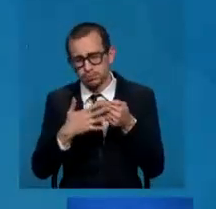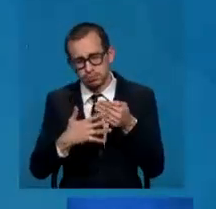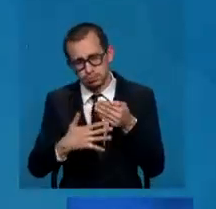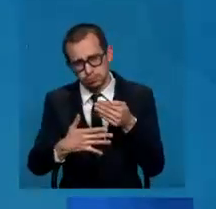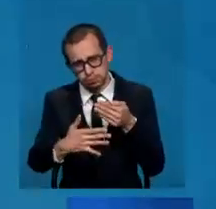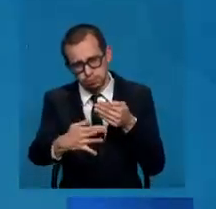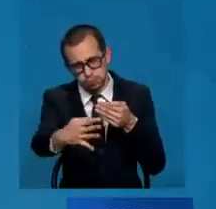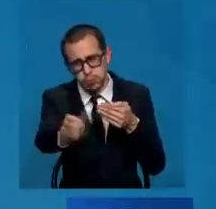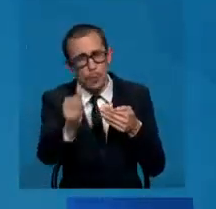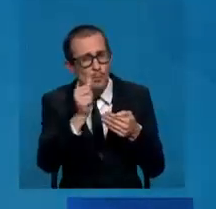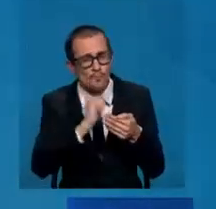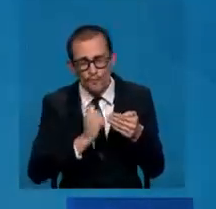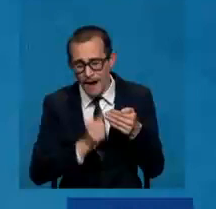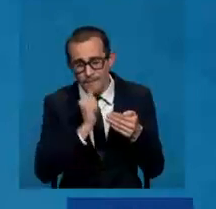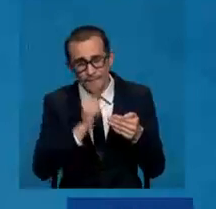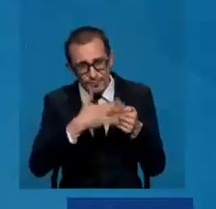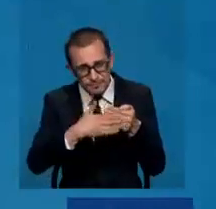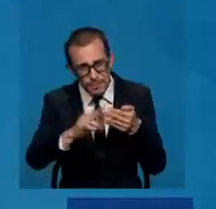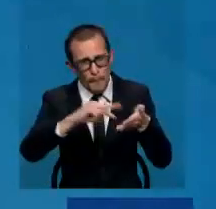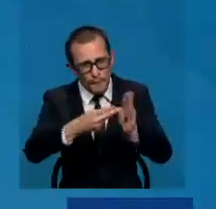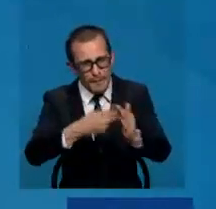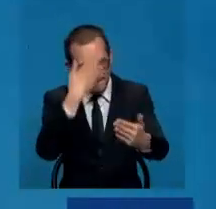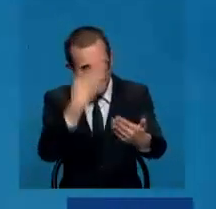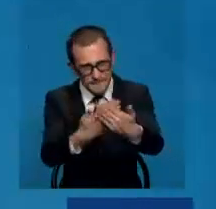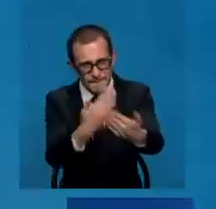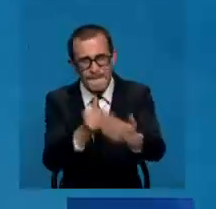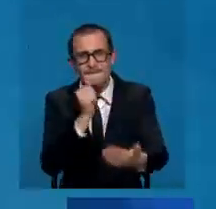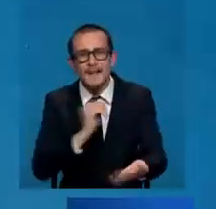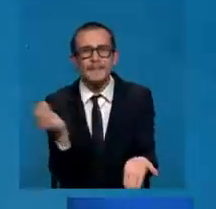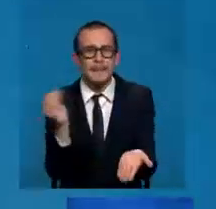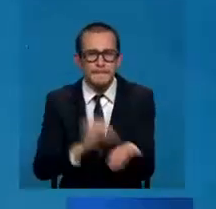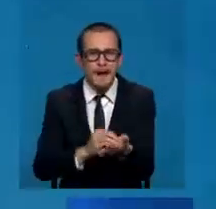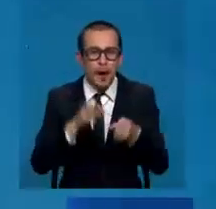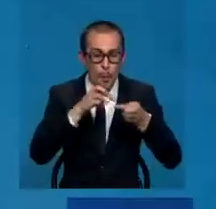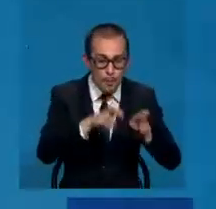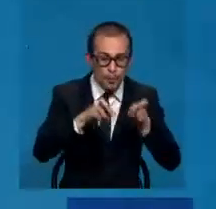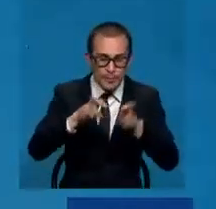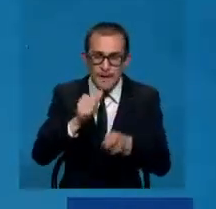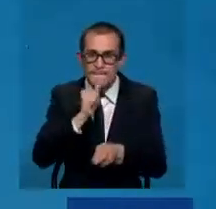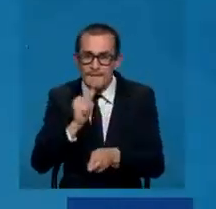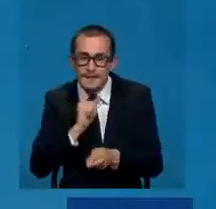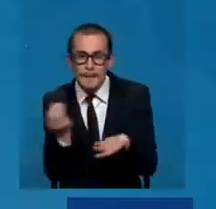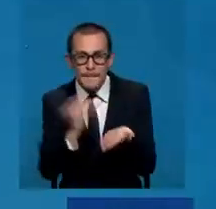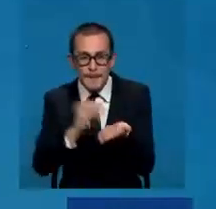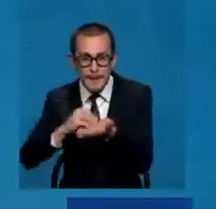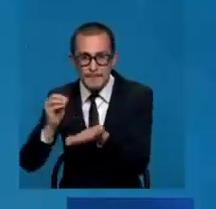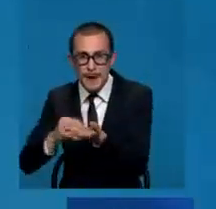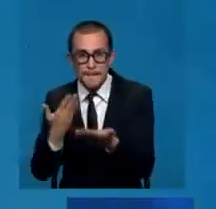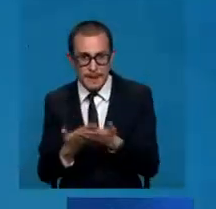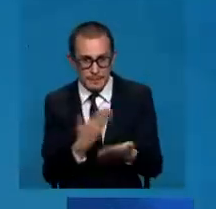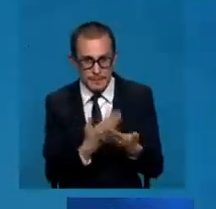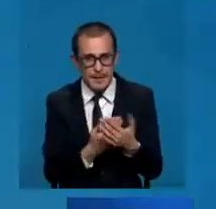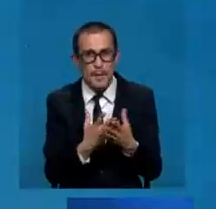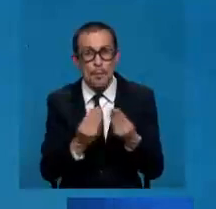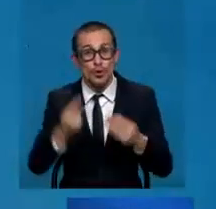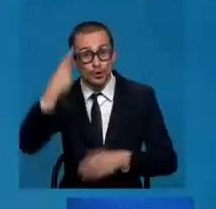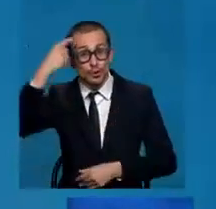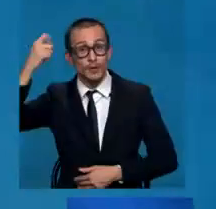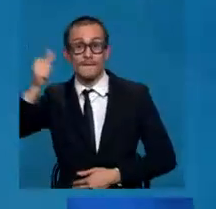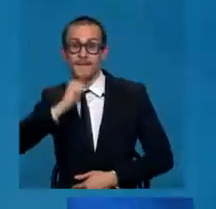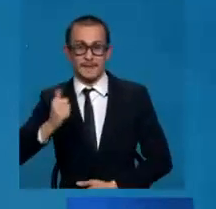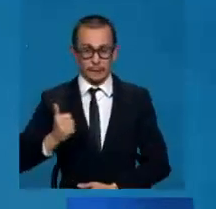por recorrer, muchos problemas por enfrentar, muchas oportunidades por aprovechar y muchos sueños por